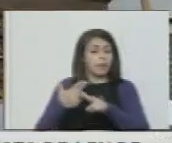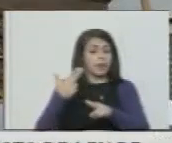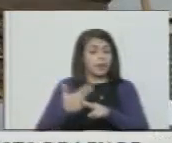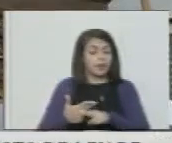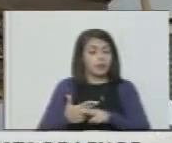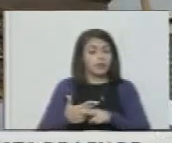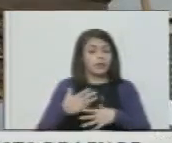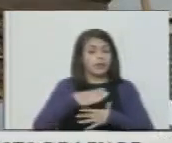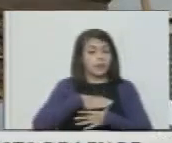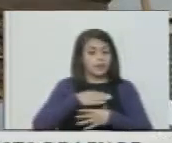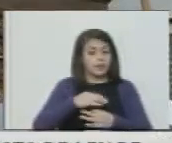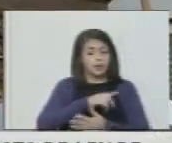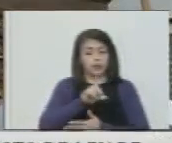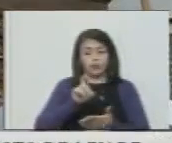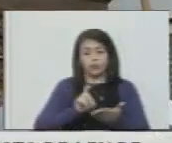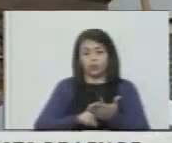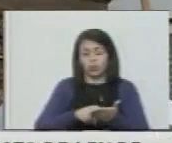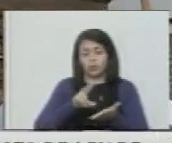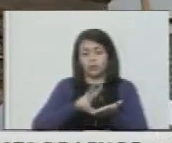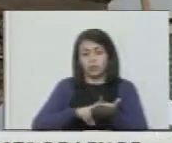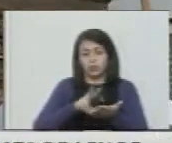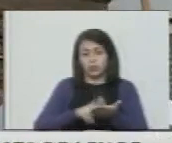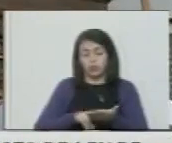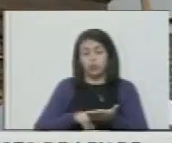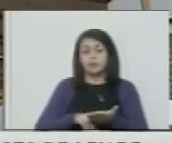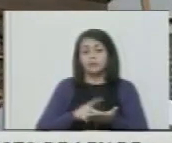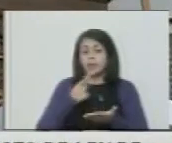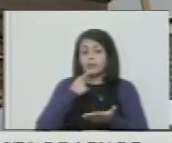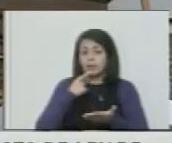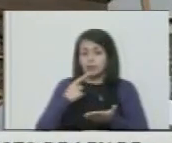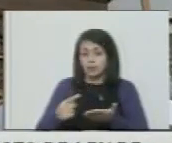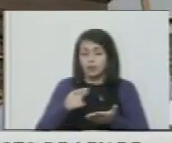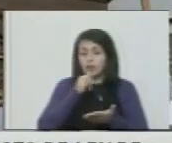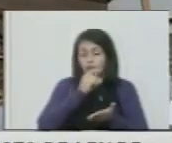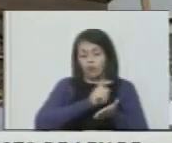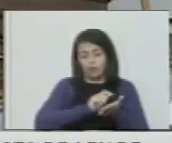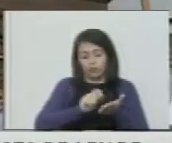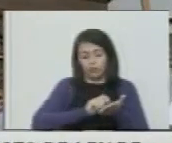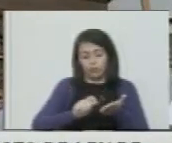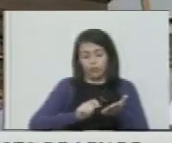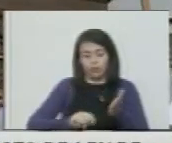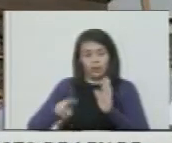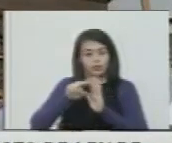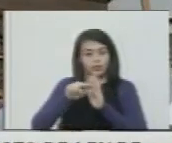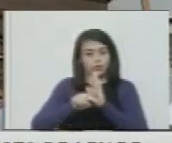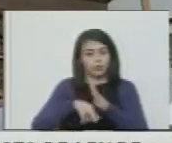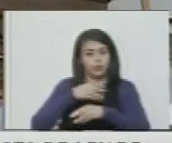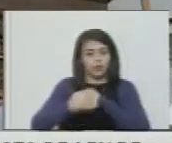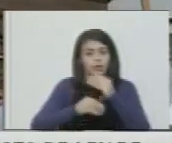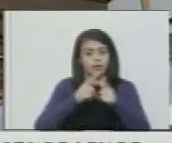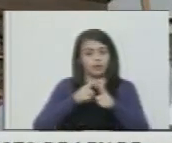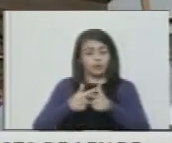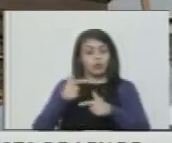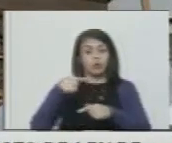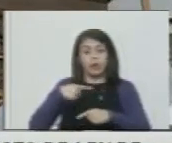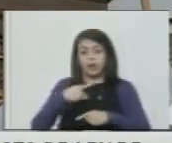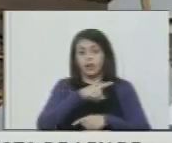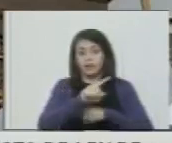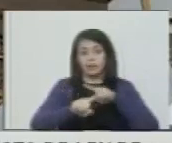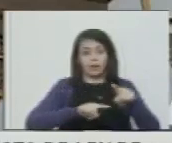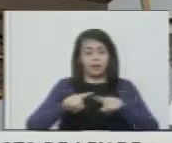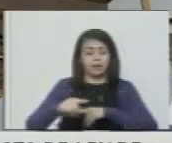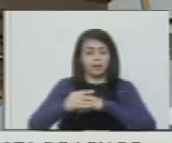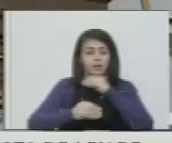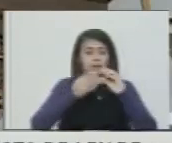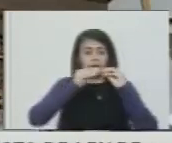una amenaza al interés general tutelado, debiendo señalar en su informe las medidas adoptadas o las que